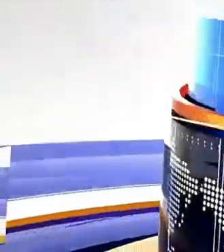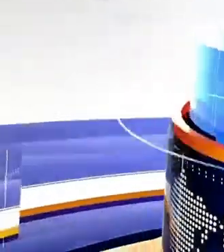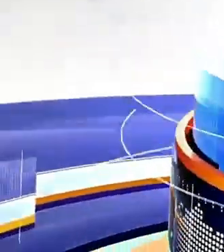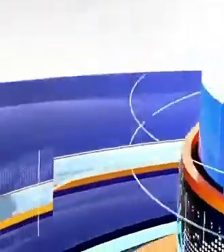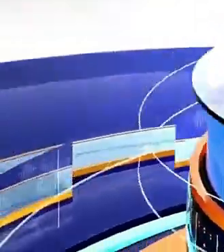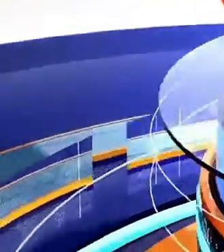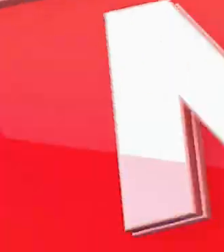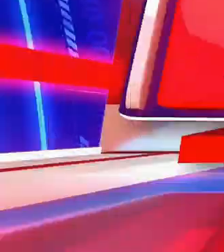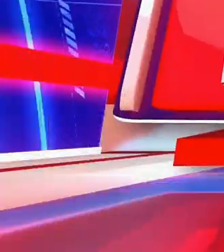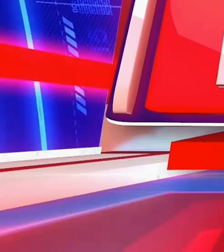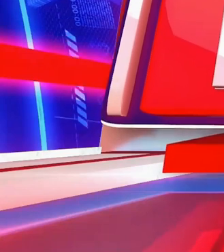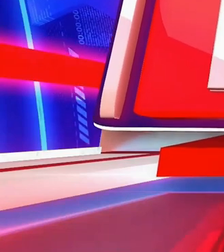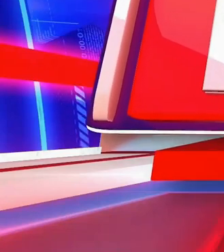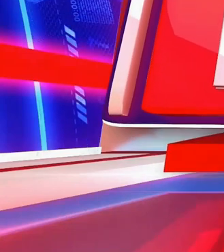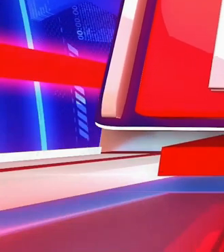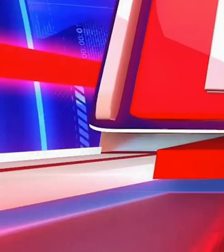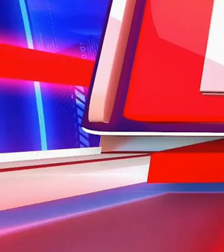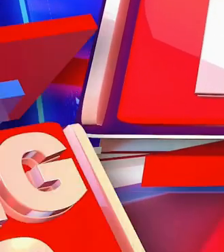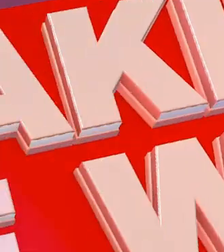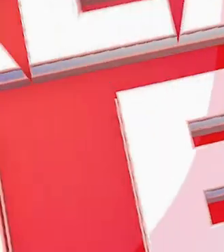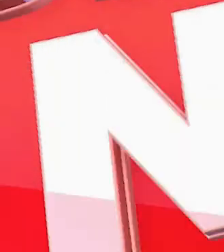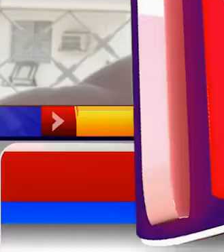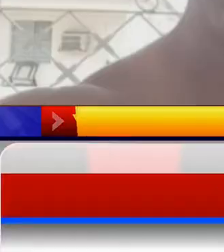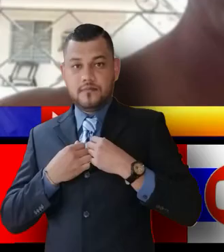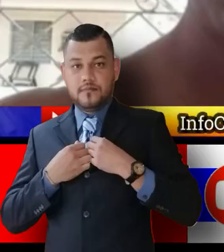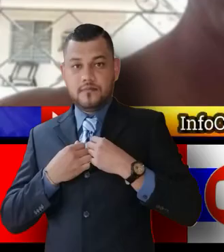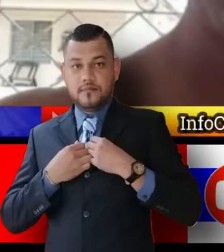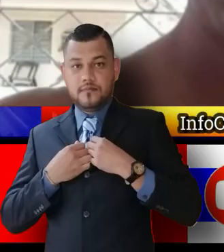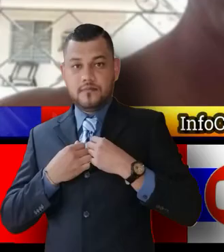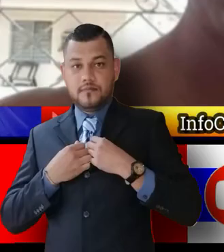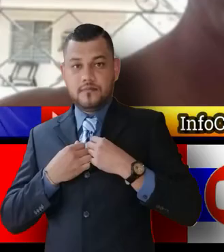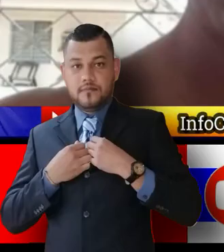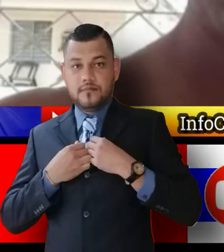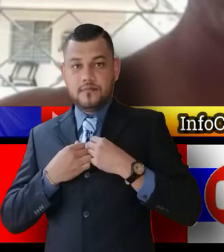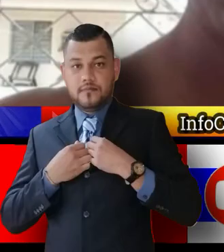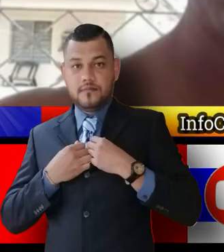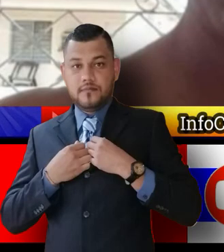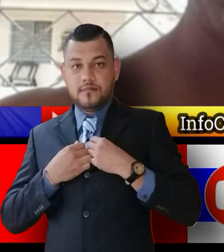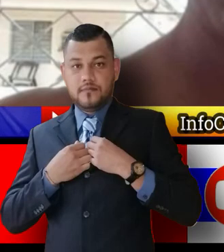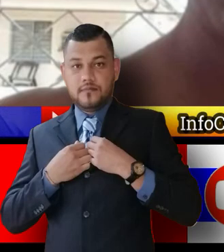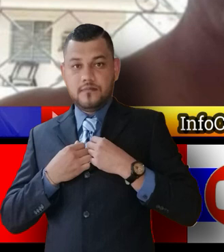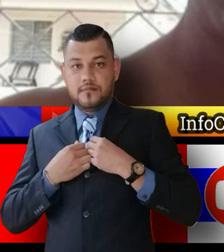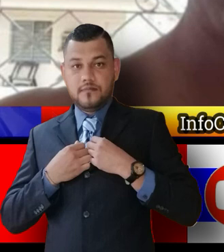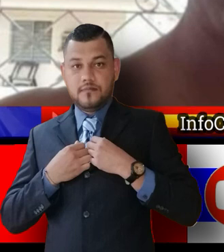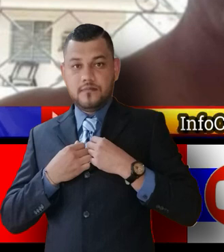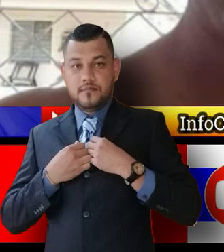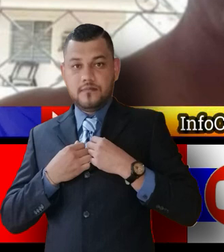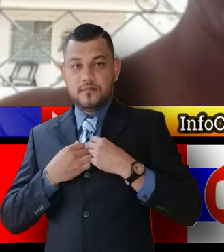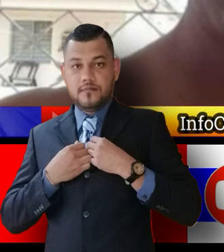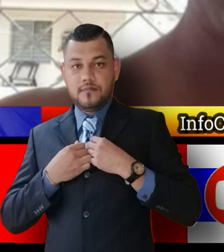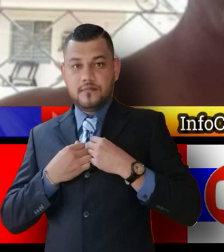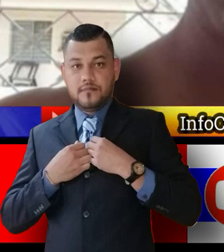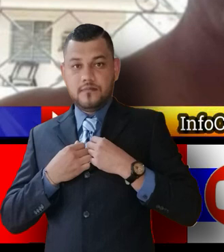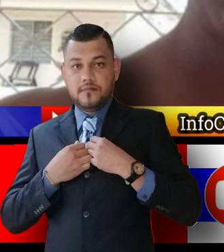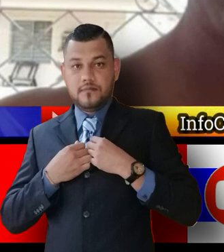Saludos desde InfoCuba. Bienvenidos a una nueva edición de Noticias. Cubano que rompió cuadro de Fidel Castro está en una